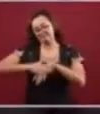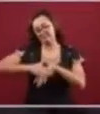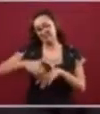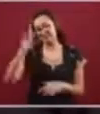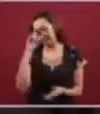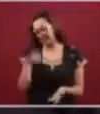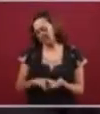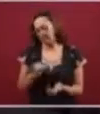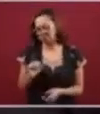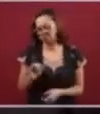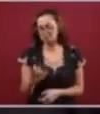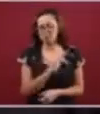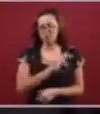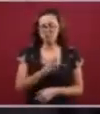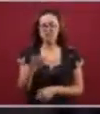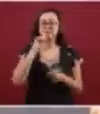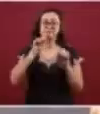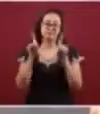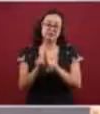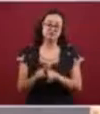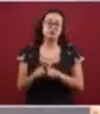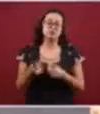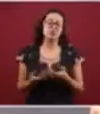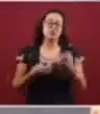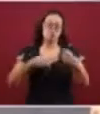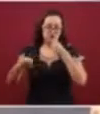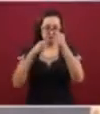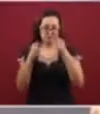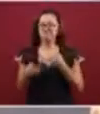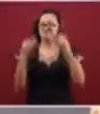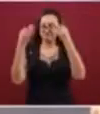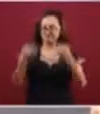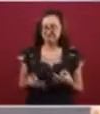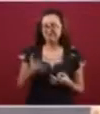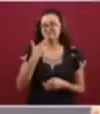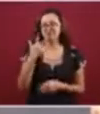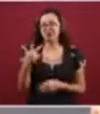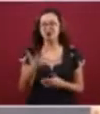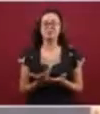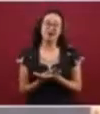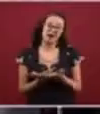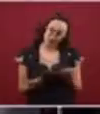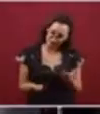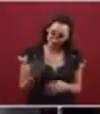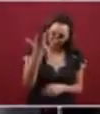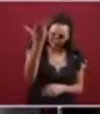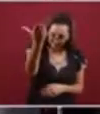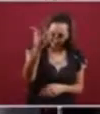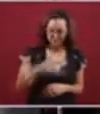que va incrementando también, aumentando la calidad periodística. Ahora sí, señorita. A